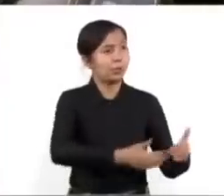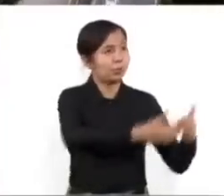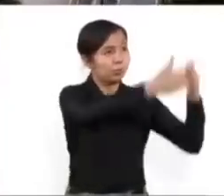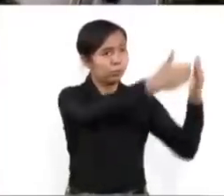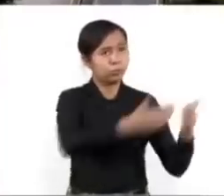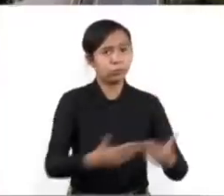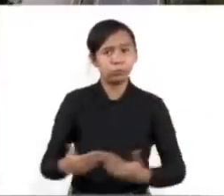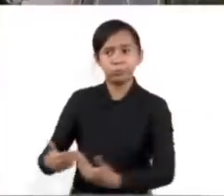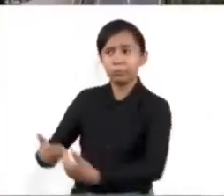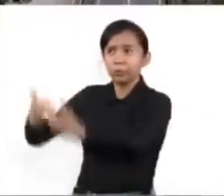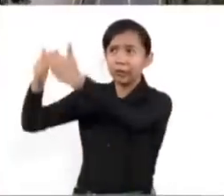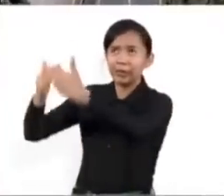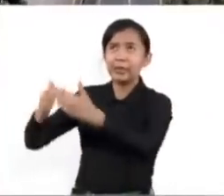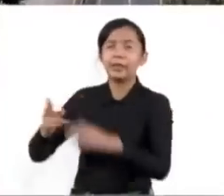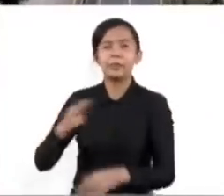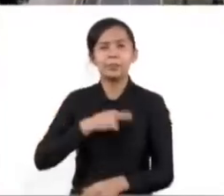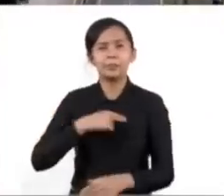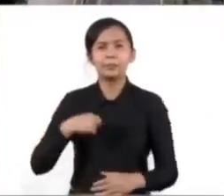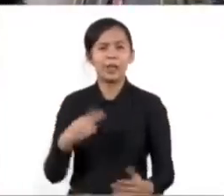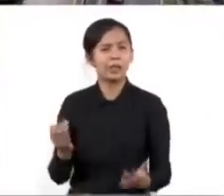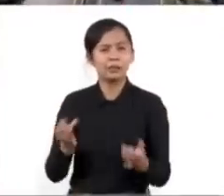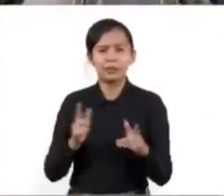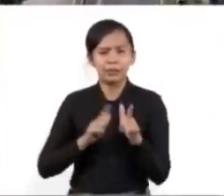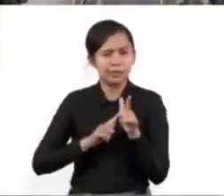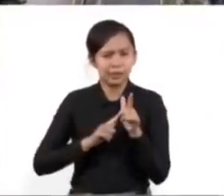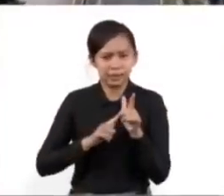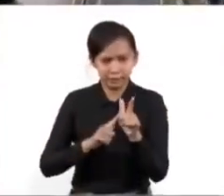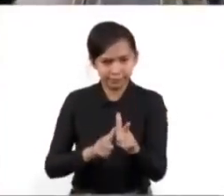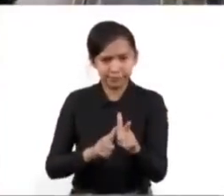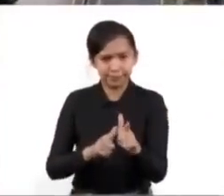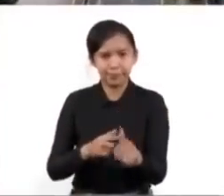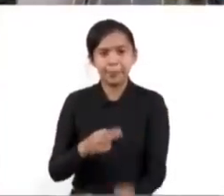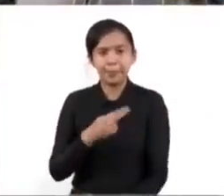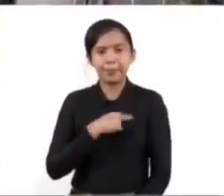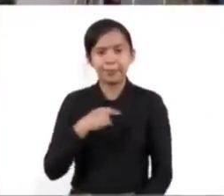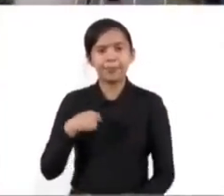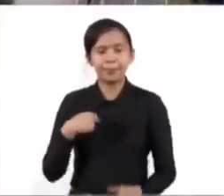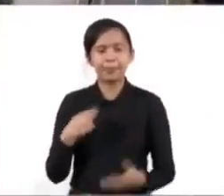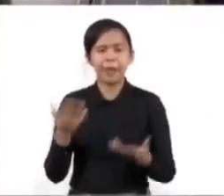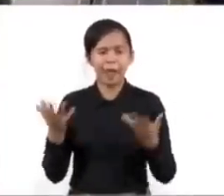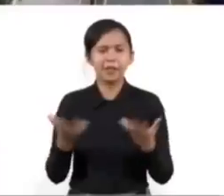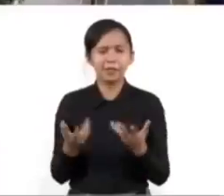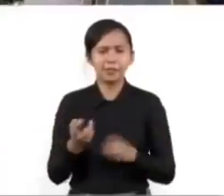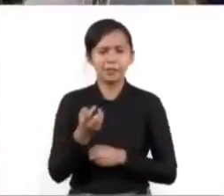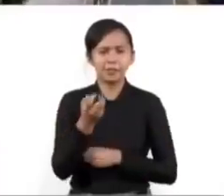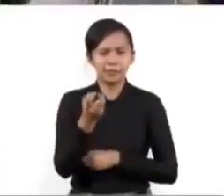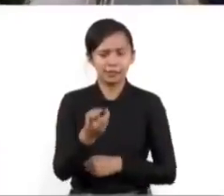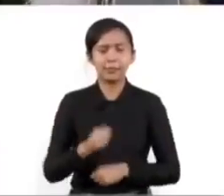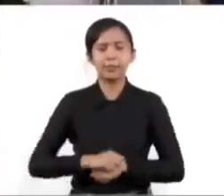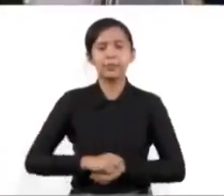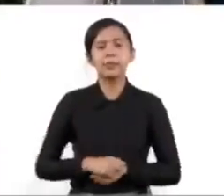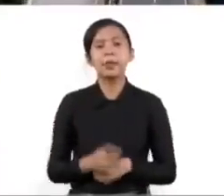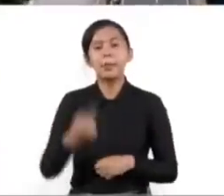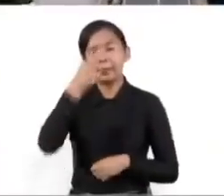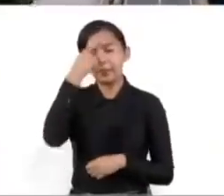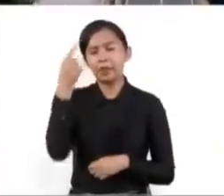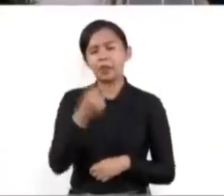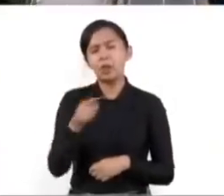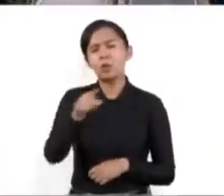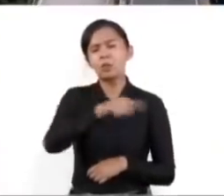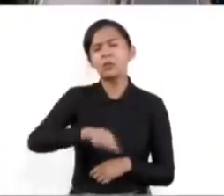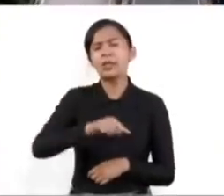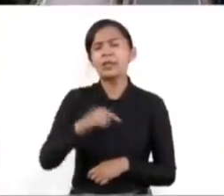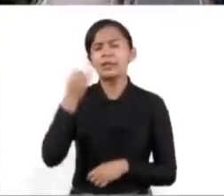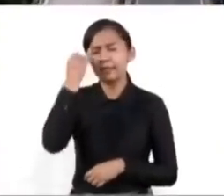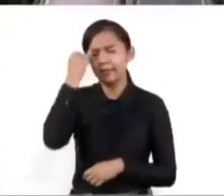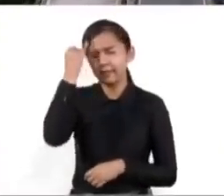pilas, poníamos unas tabletas arriba y luego comenzábamos a excavar. Ese fue el procedimiento constructivo que se siguió. Para que tengan idea de